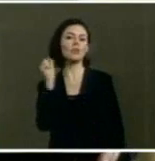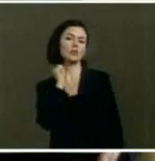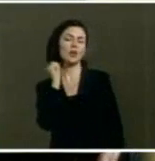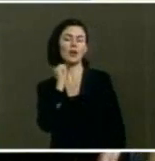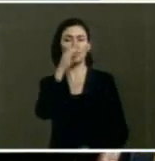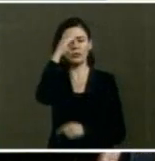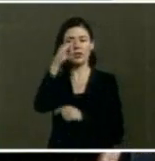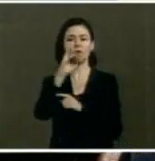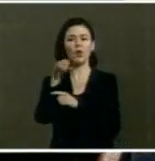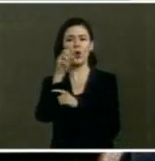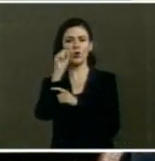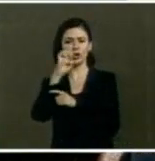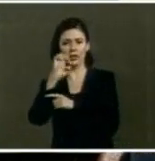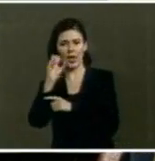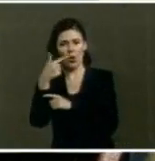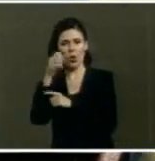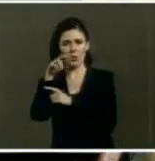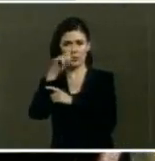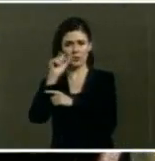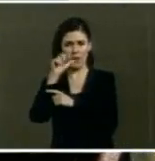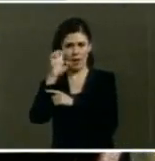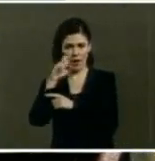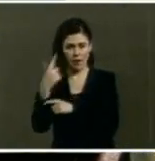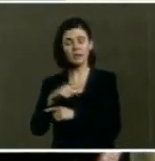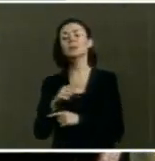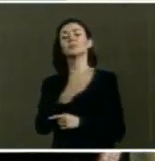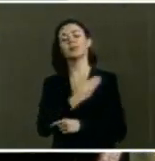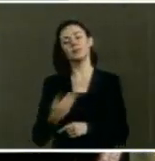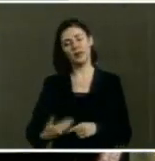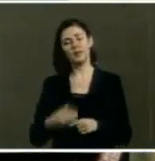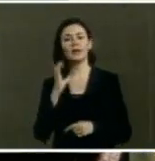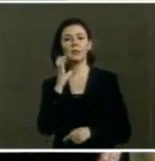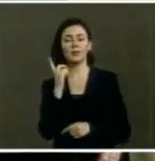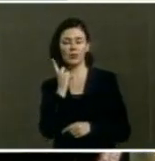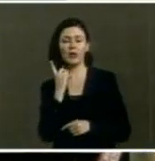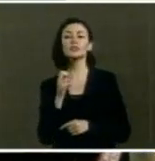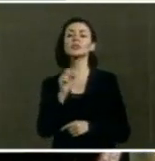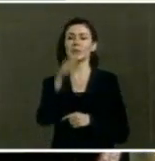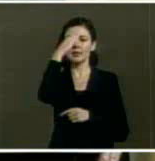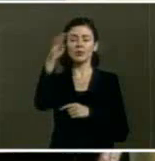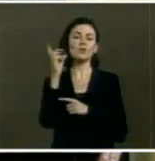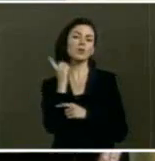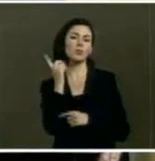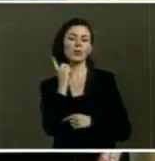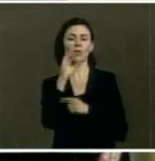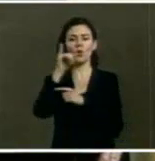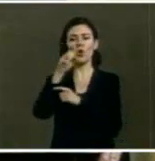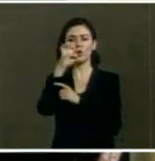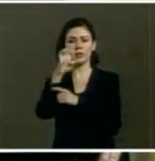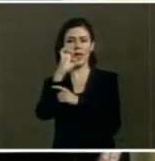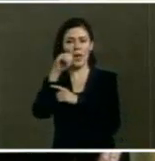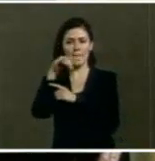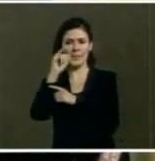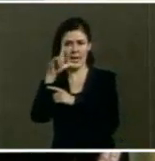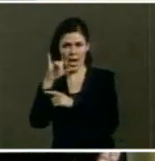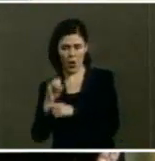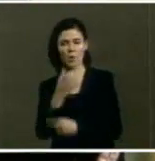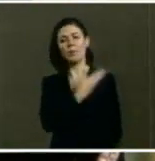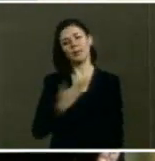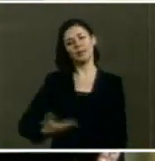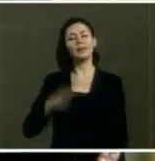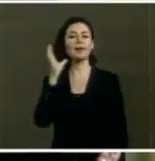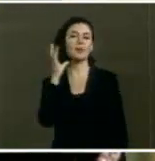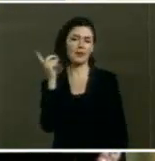González Morfín, presidente del Senado de la República. Señor diputado Emilio Chofé Chemor, presidente de la Cámara de